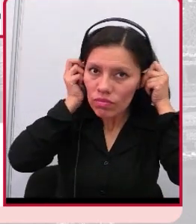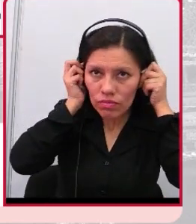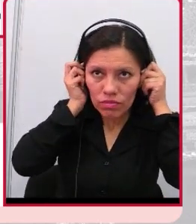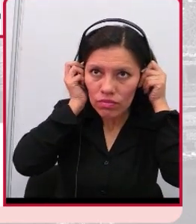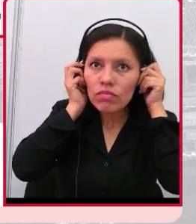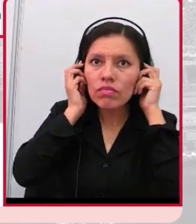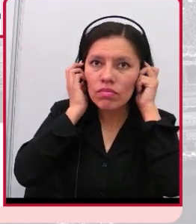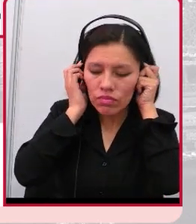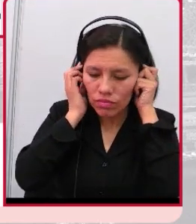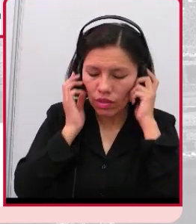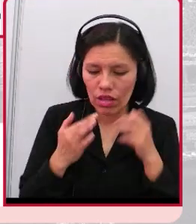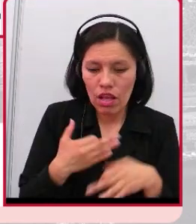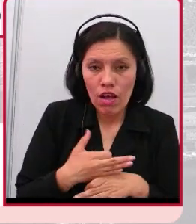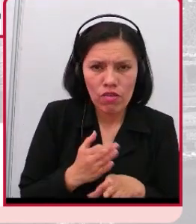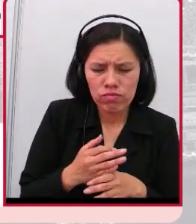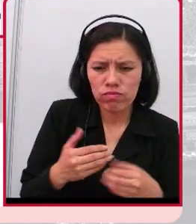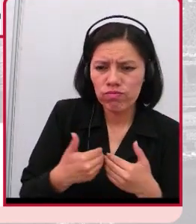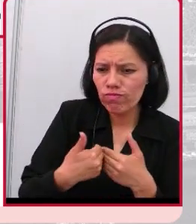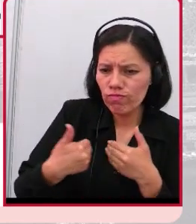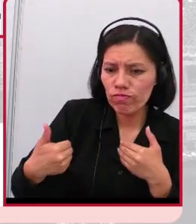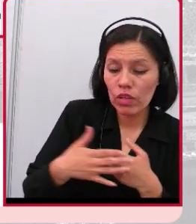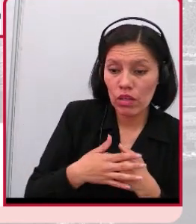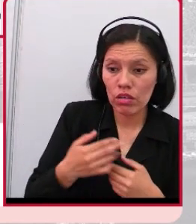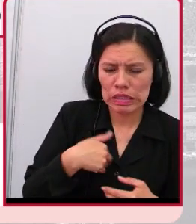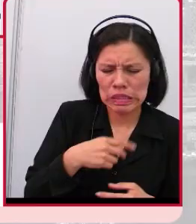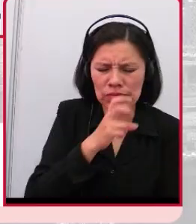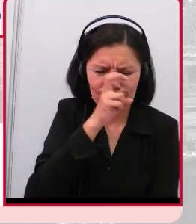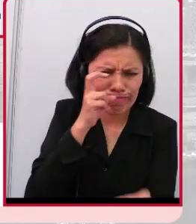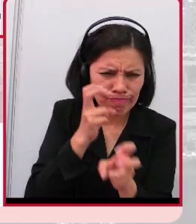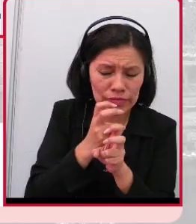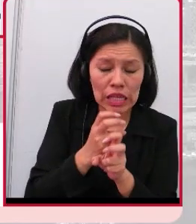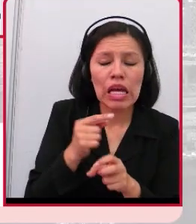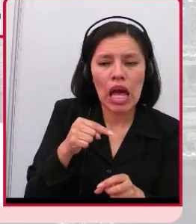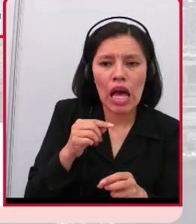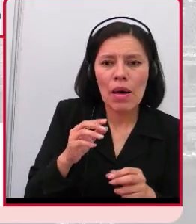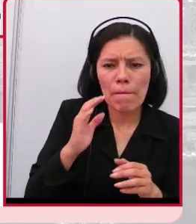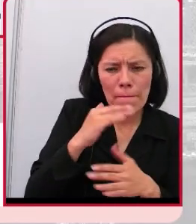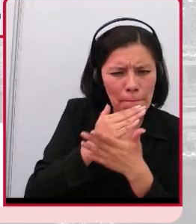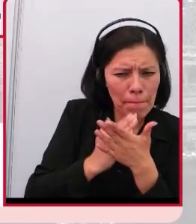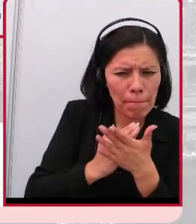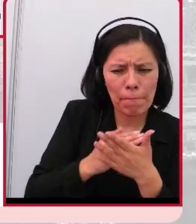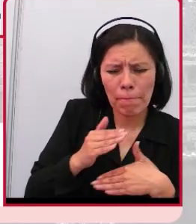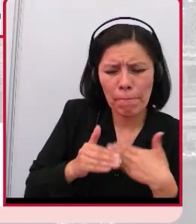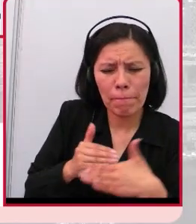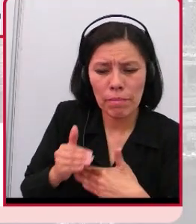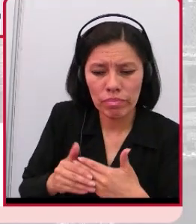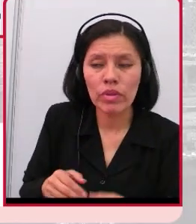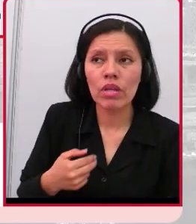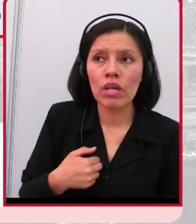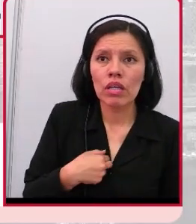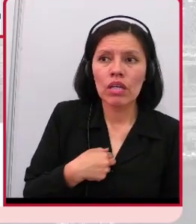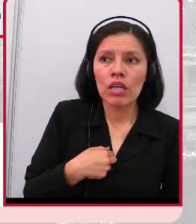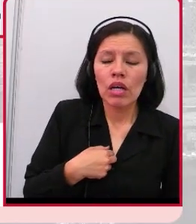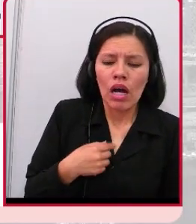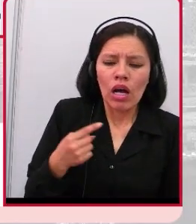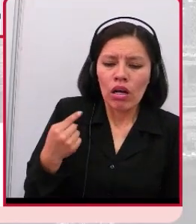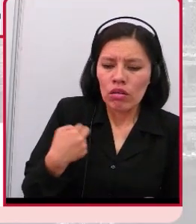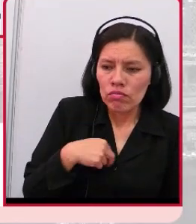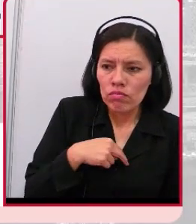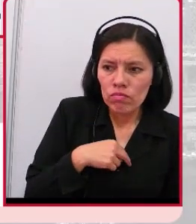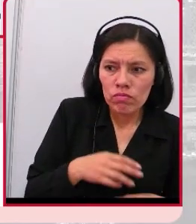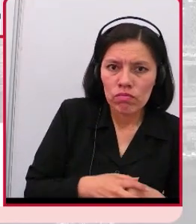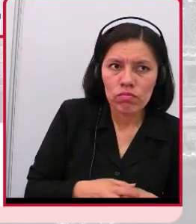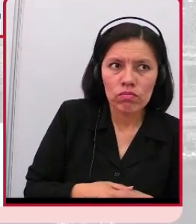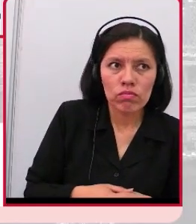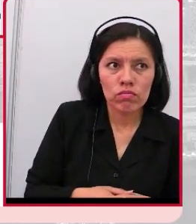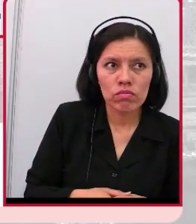era una complejidad que la vivimos, fue parte del proceso. Entonces vimos esa necesidad de que esto ya no sea